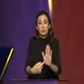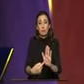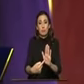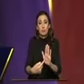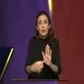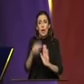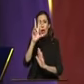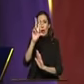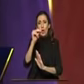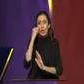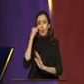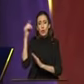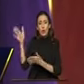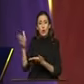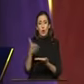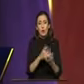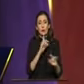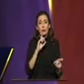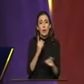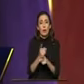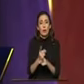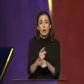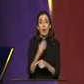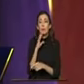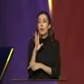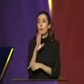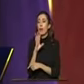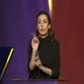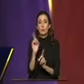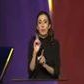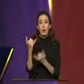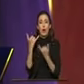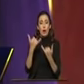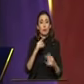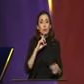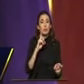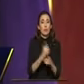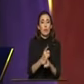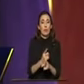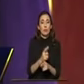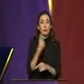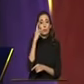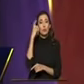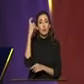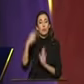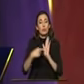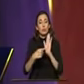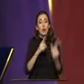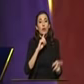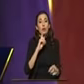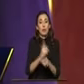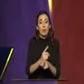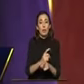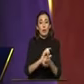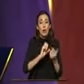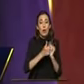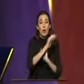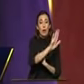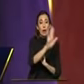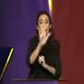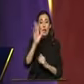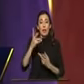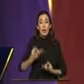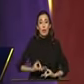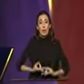no los de boca, los milagros verdaderos. Cada uno de nosotros es una vida,